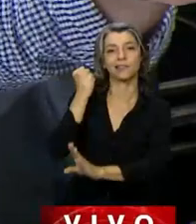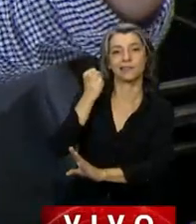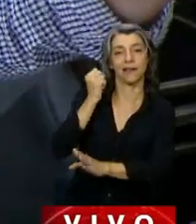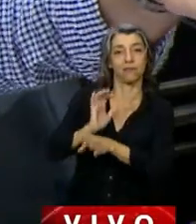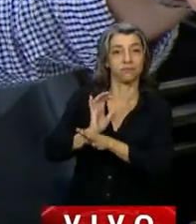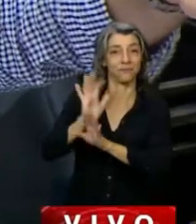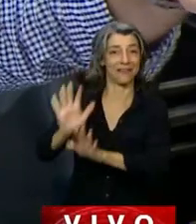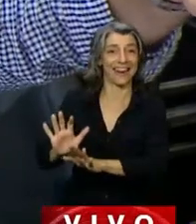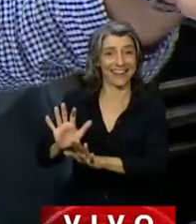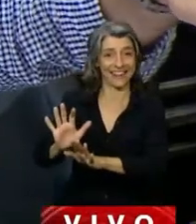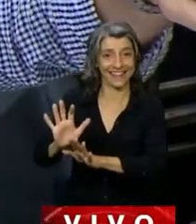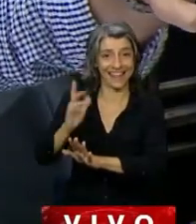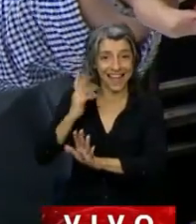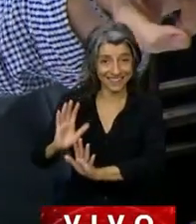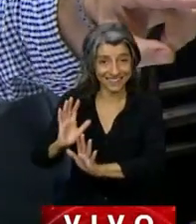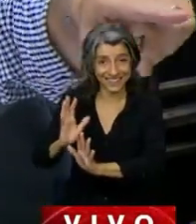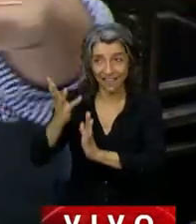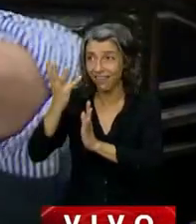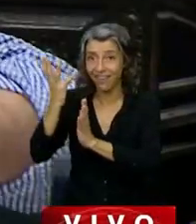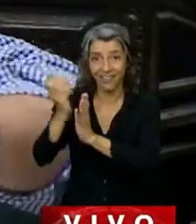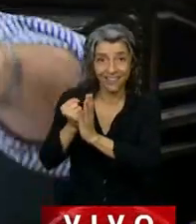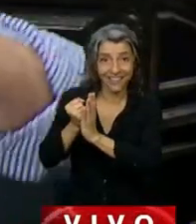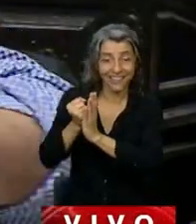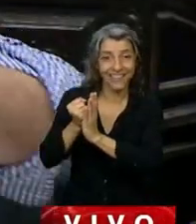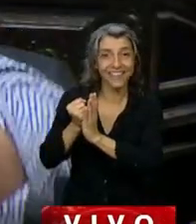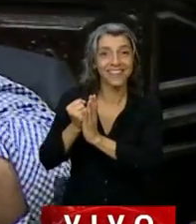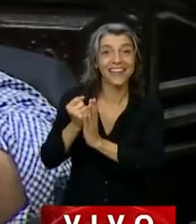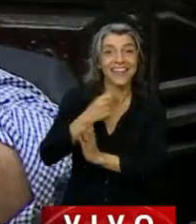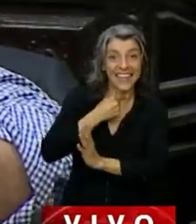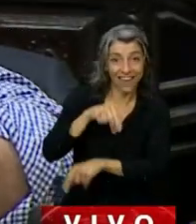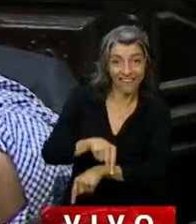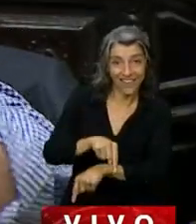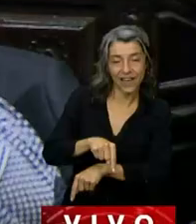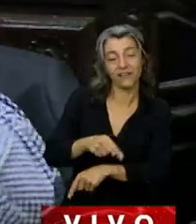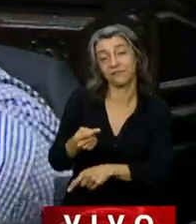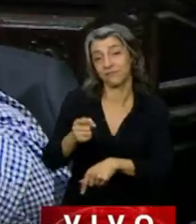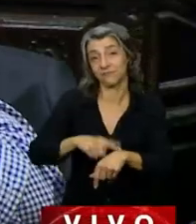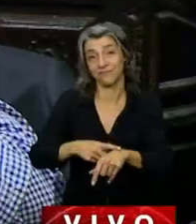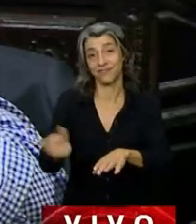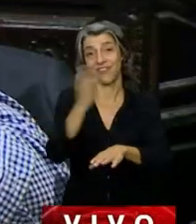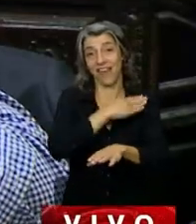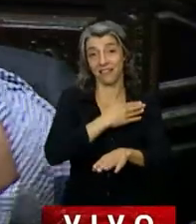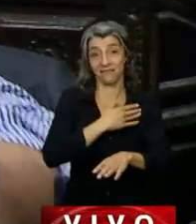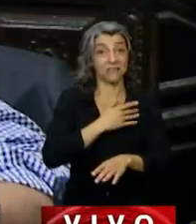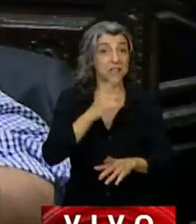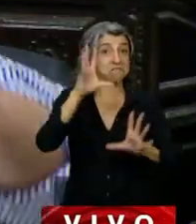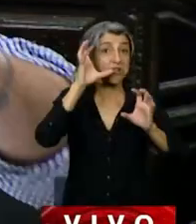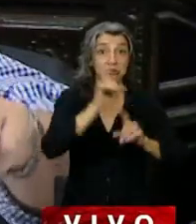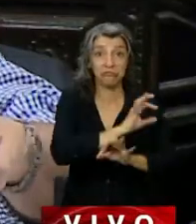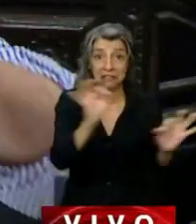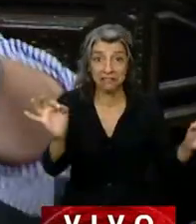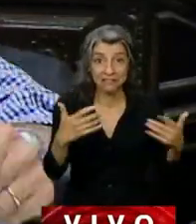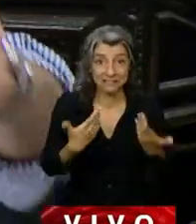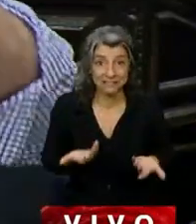de sacarle ese privilegio a la justicia. O sea que para ese bloque de diputados valen los privilegios, siempre y cuando